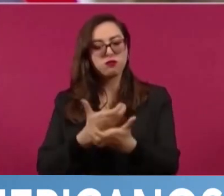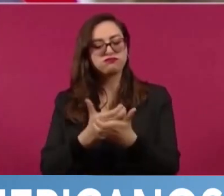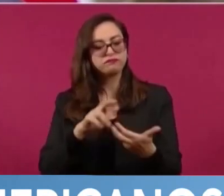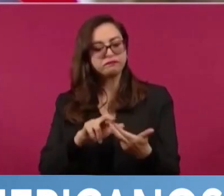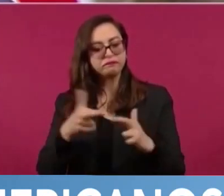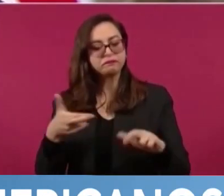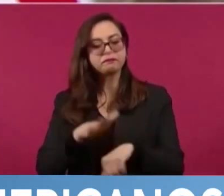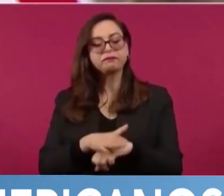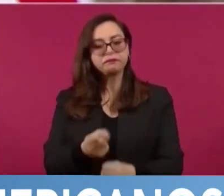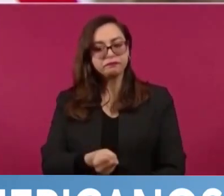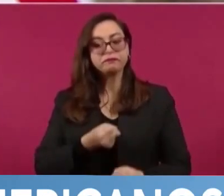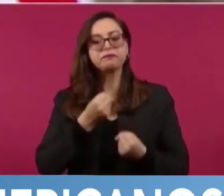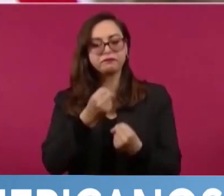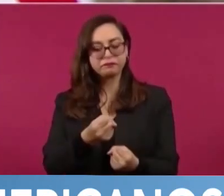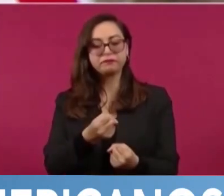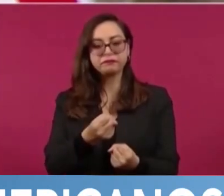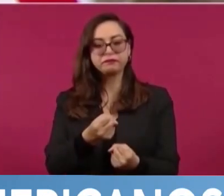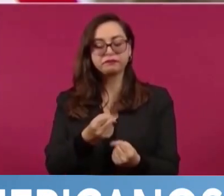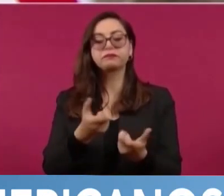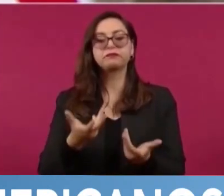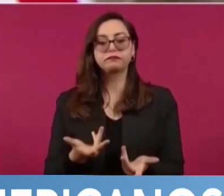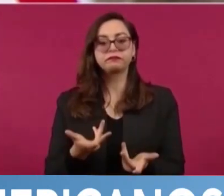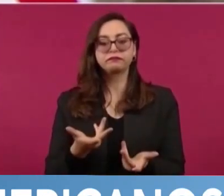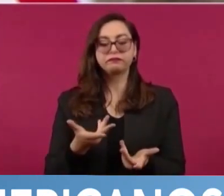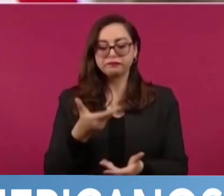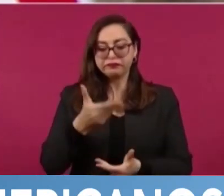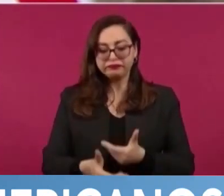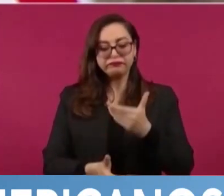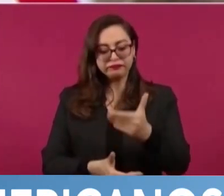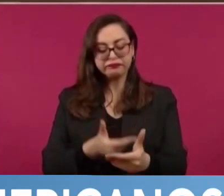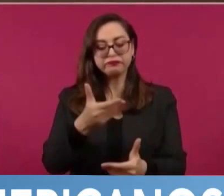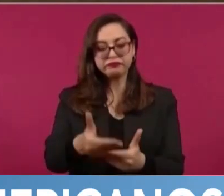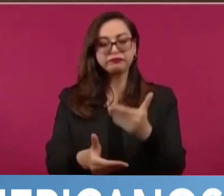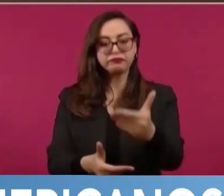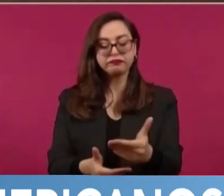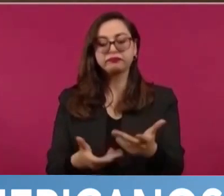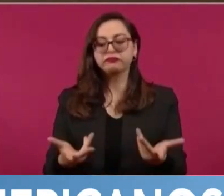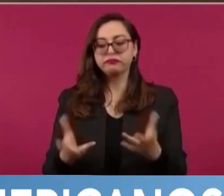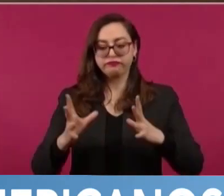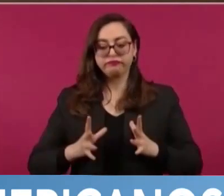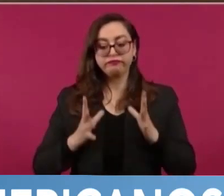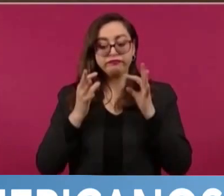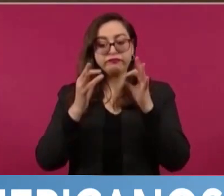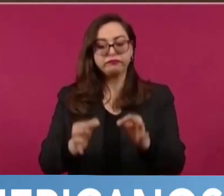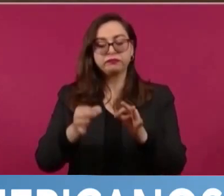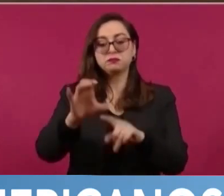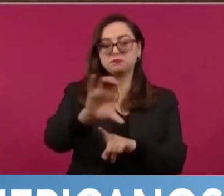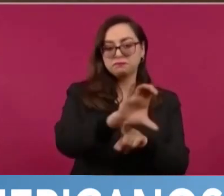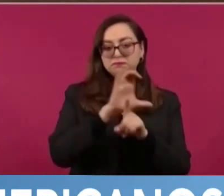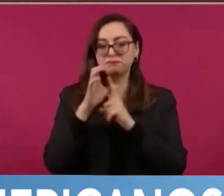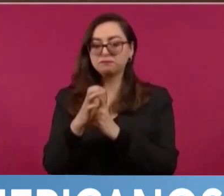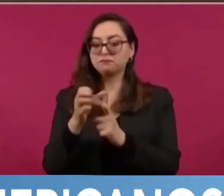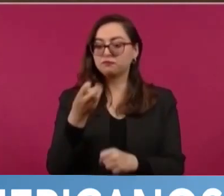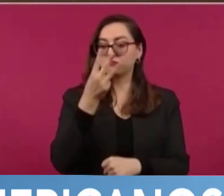Canadá, bueno, justamente hicieron este comunicado conjunto sobre lo que hablaron tras esta cumbre de líderes